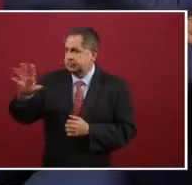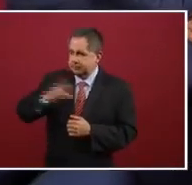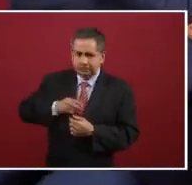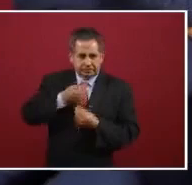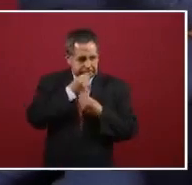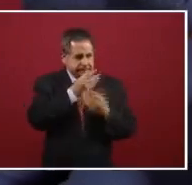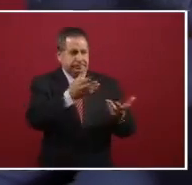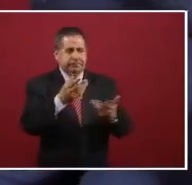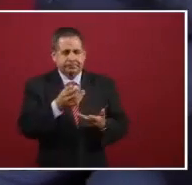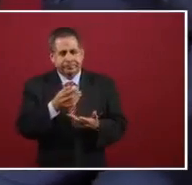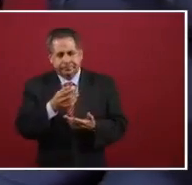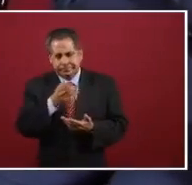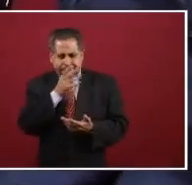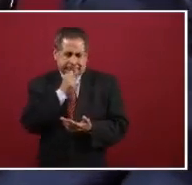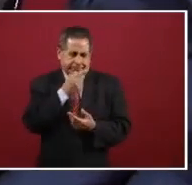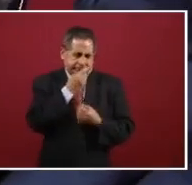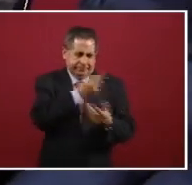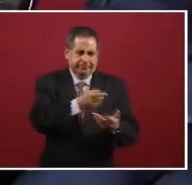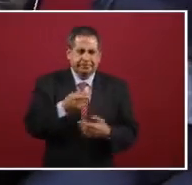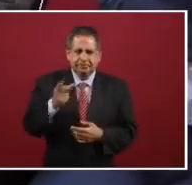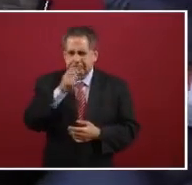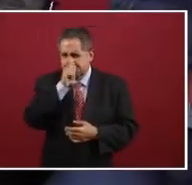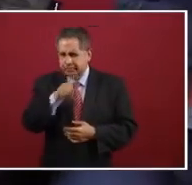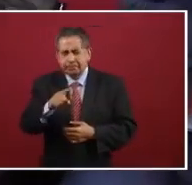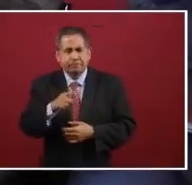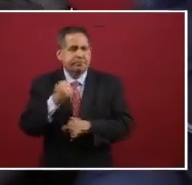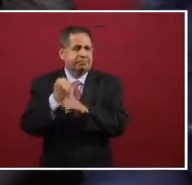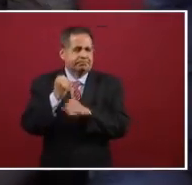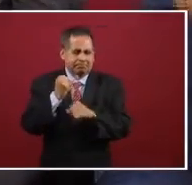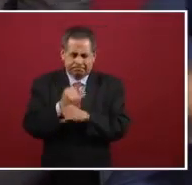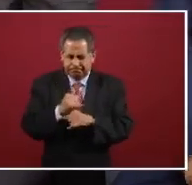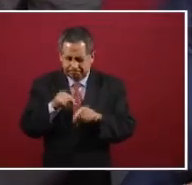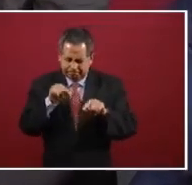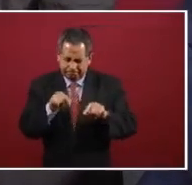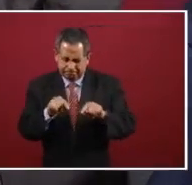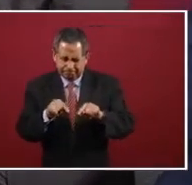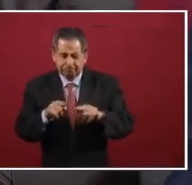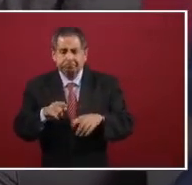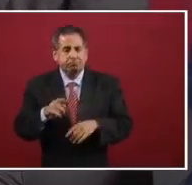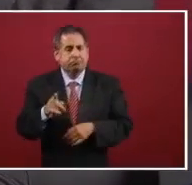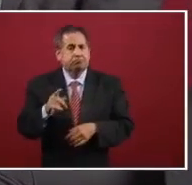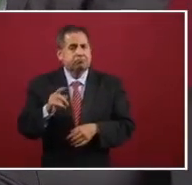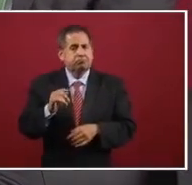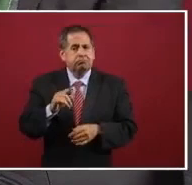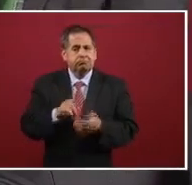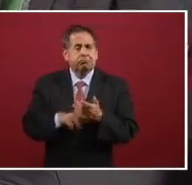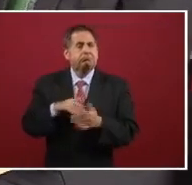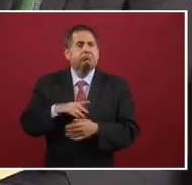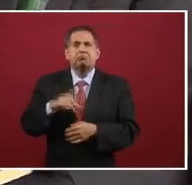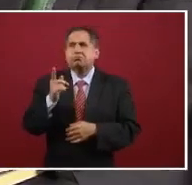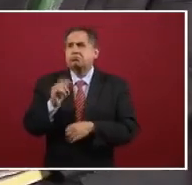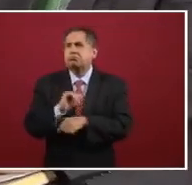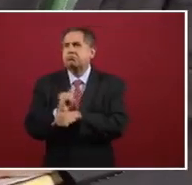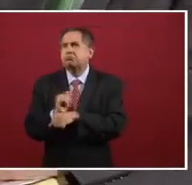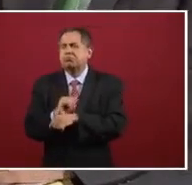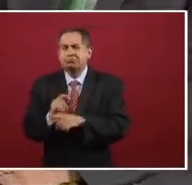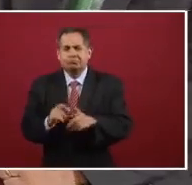expresan, pero también en las redes sociales. Un actor